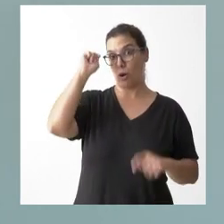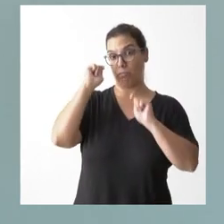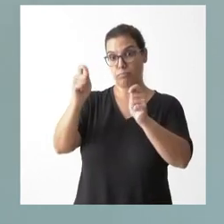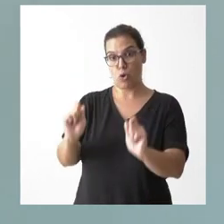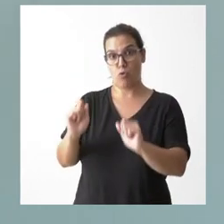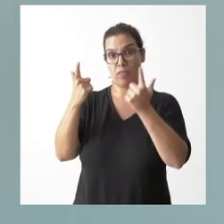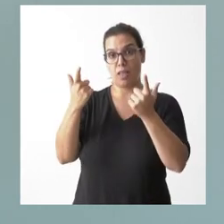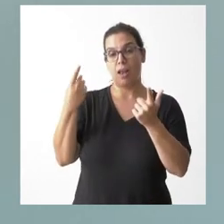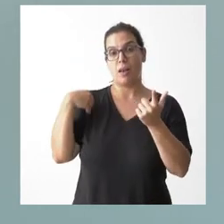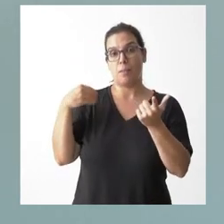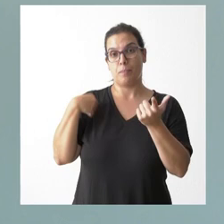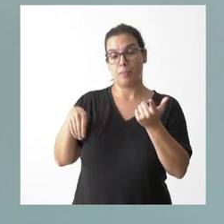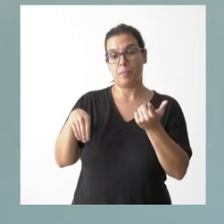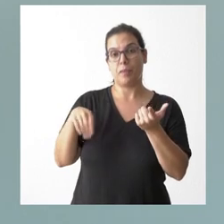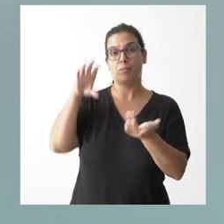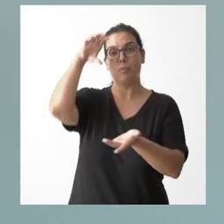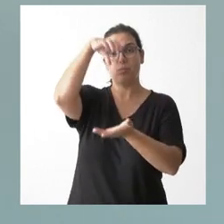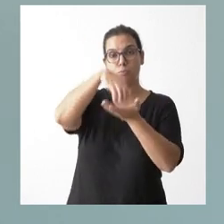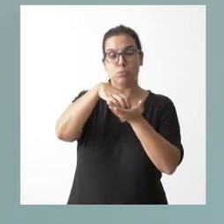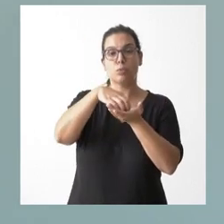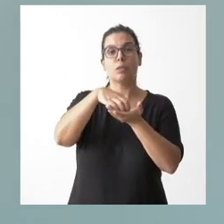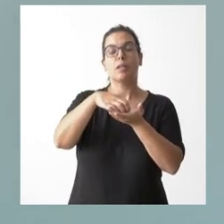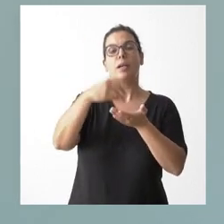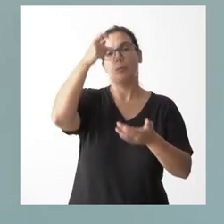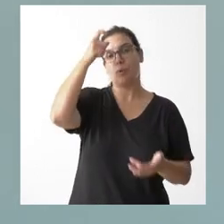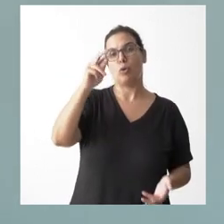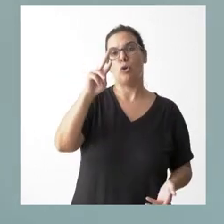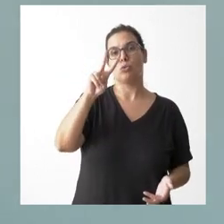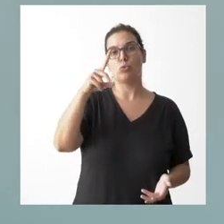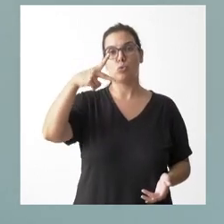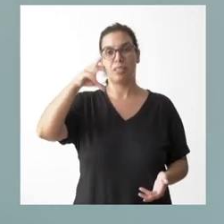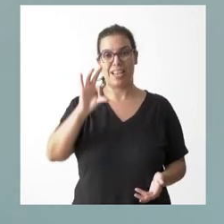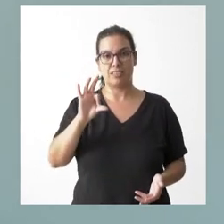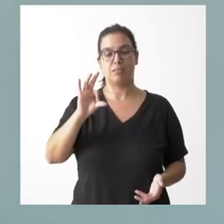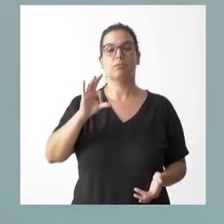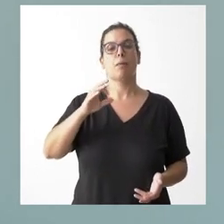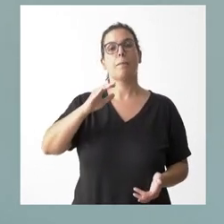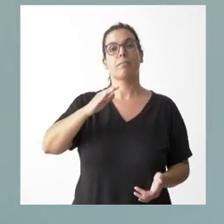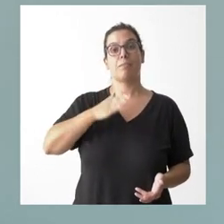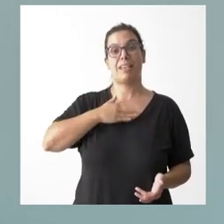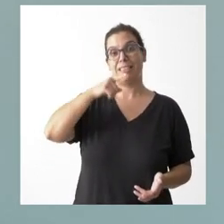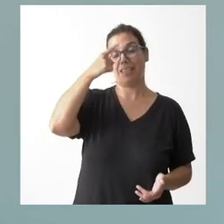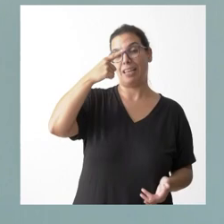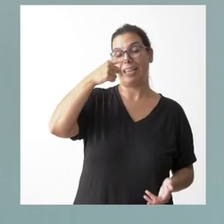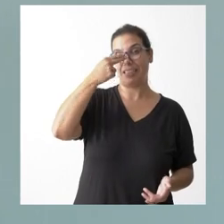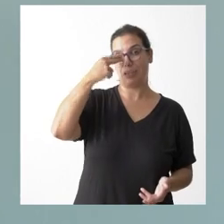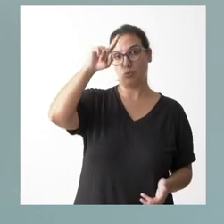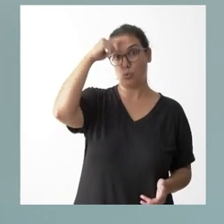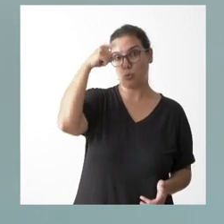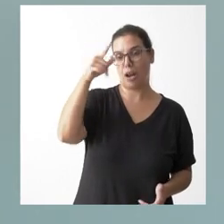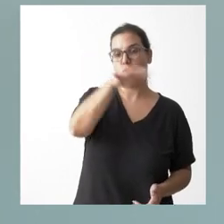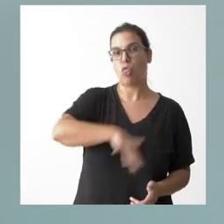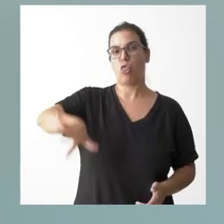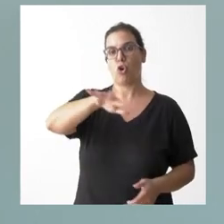del Castro de la Corona de Corporales en Truchas, León, Bien de Interés Cultural en la categoría de Zona